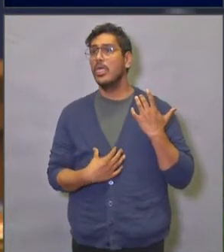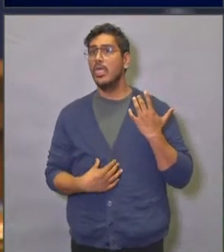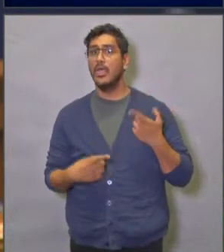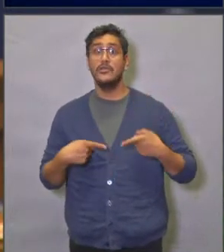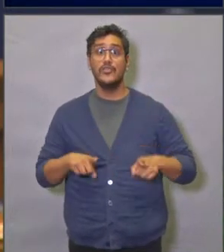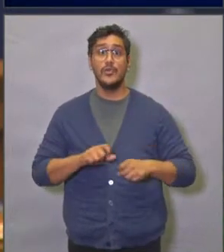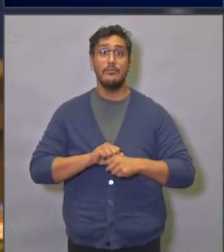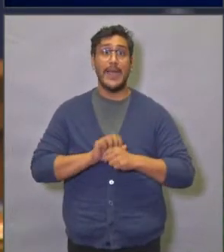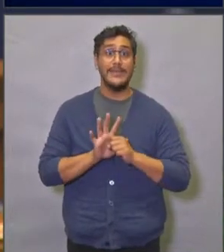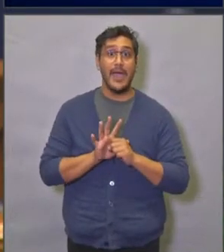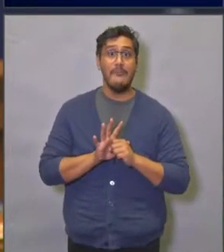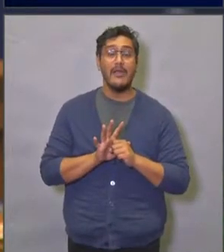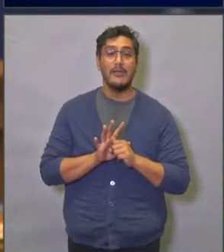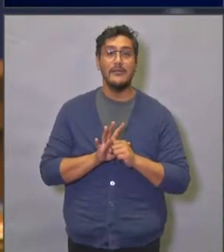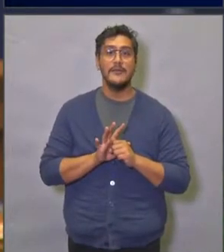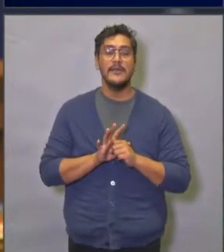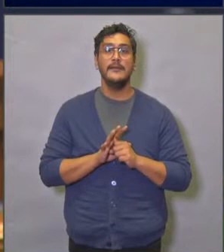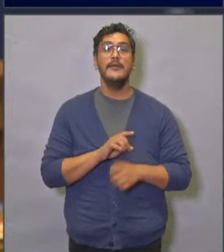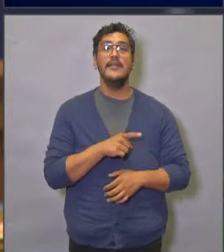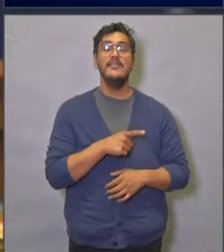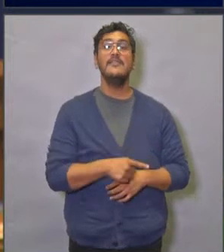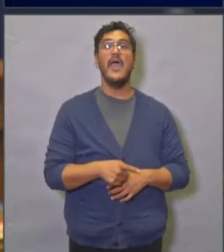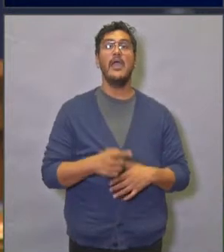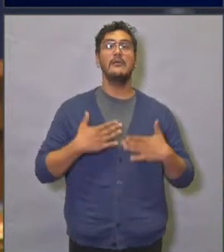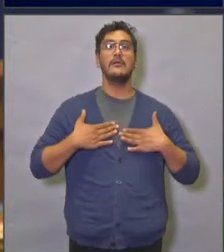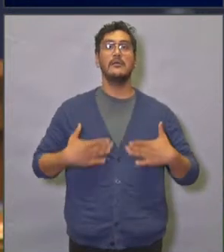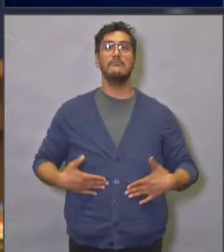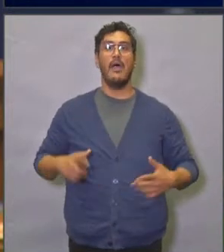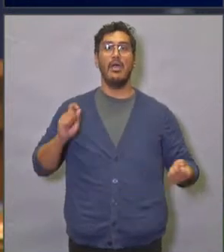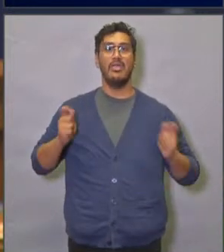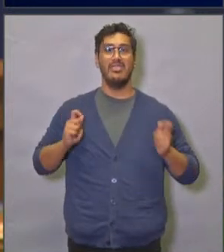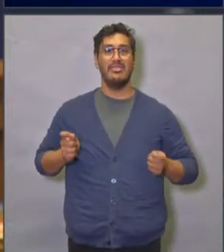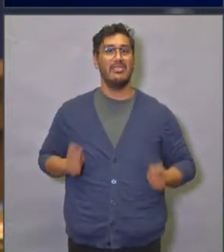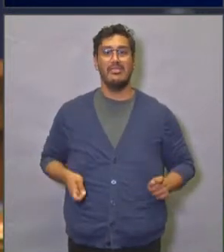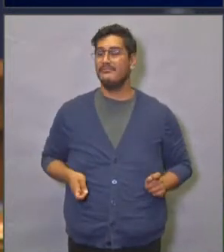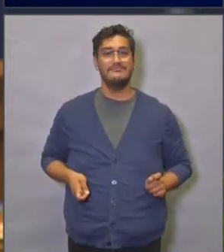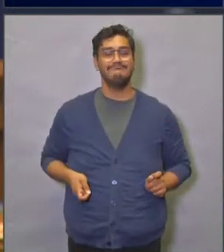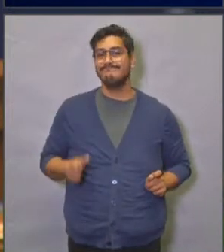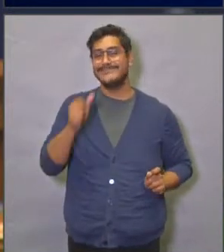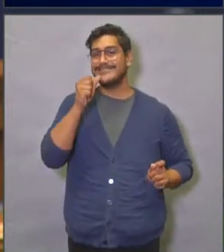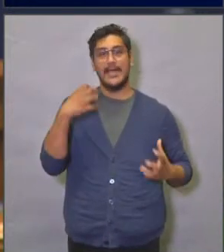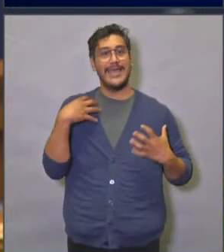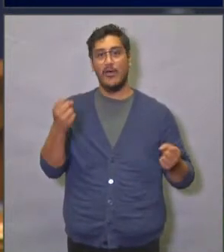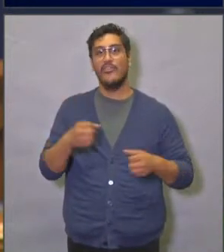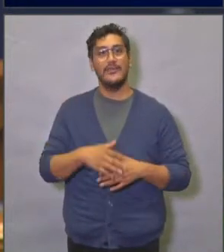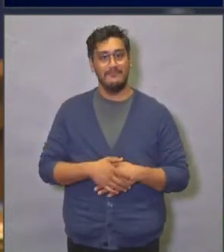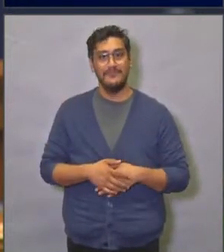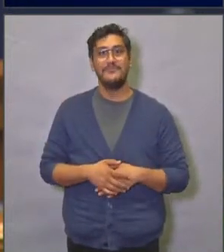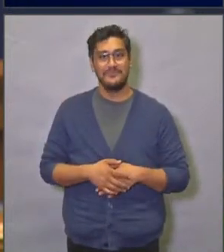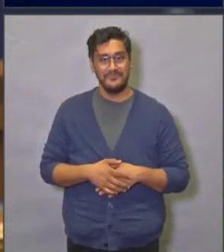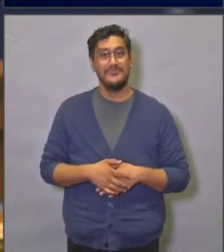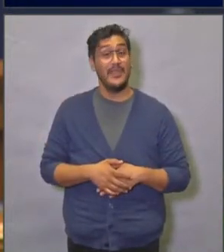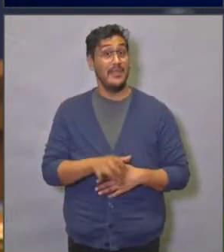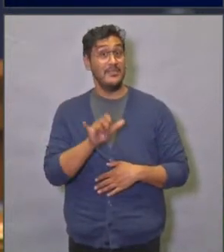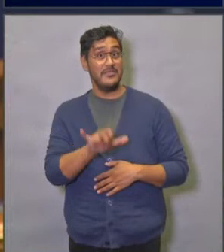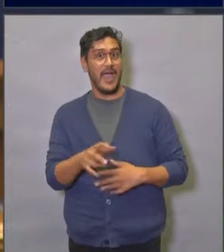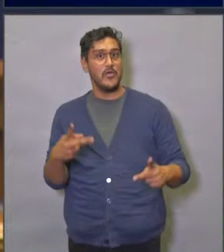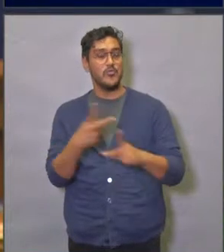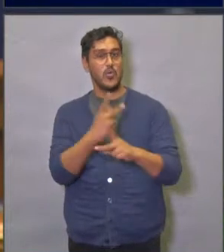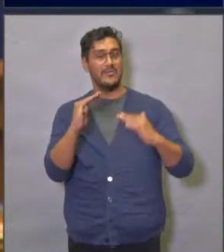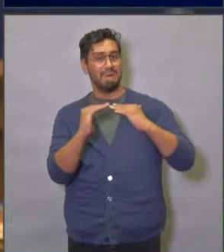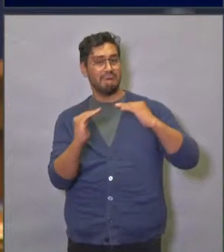pandemia tuvieron cambios no saludables en su dieta. Esto va a aumentar las disparidades en